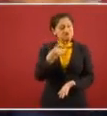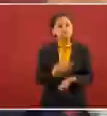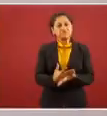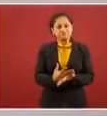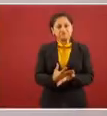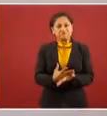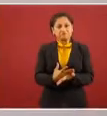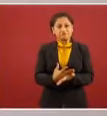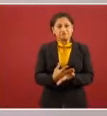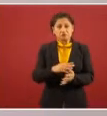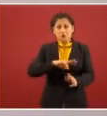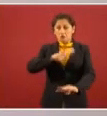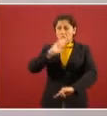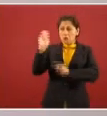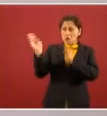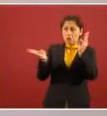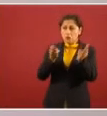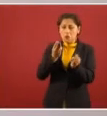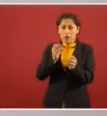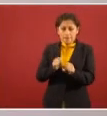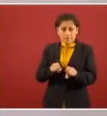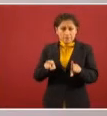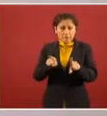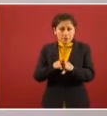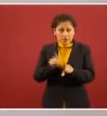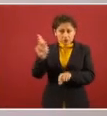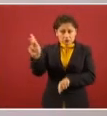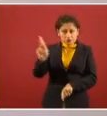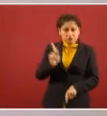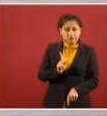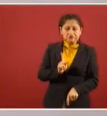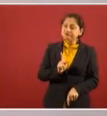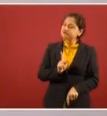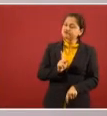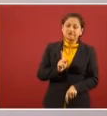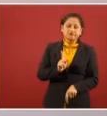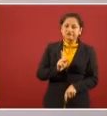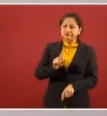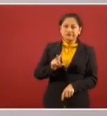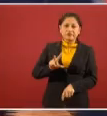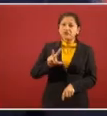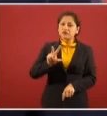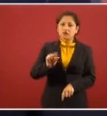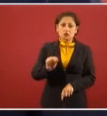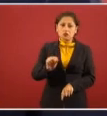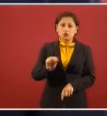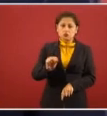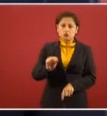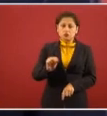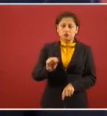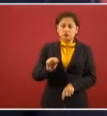un asunto mundial, no se da en todos los países.